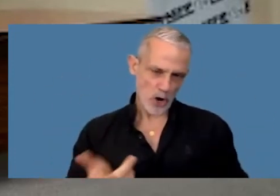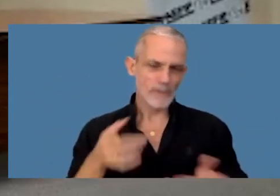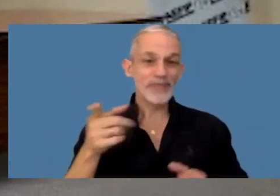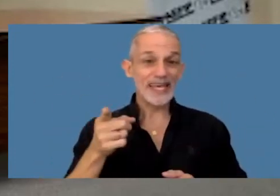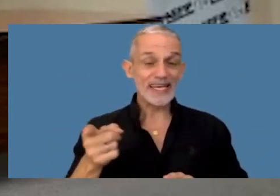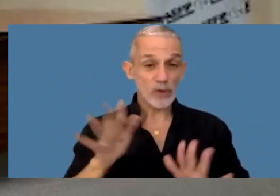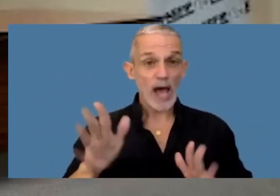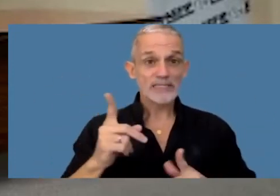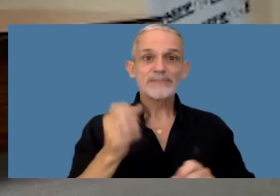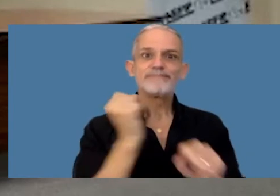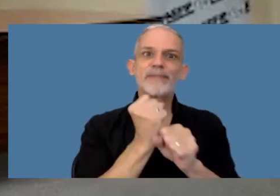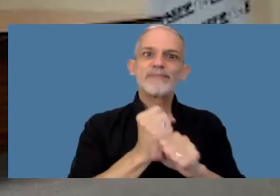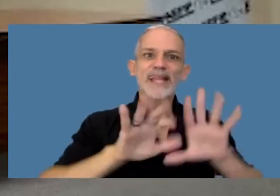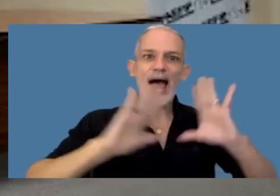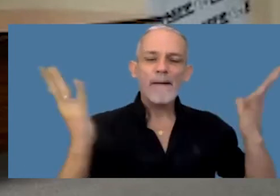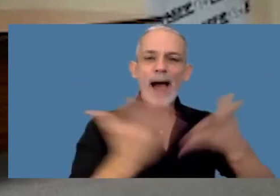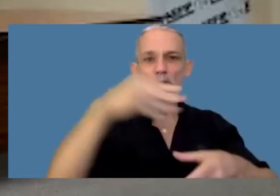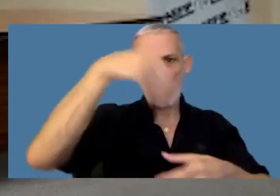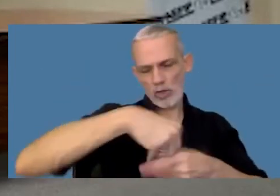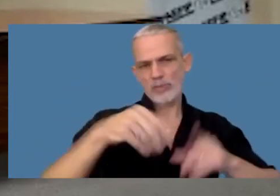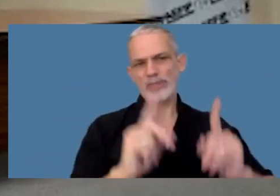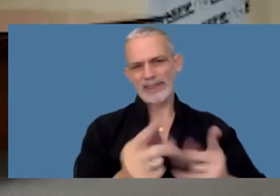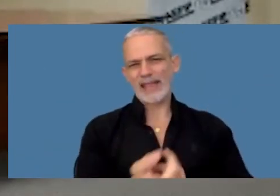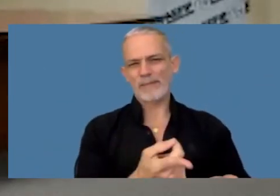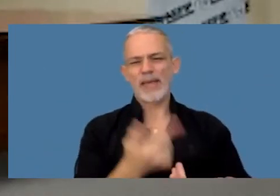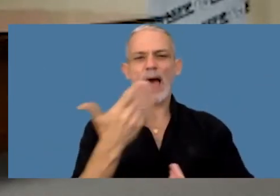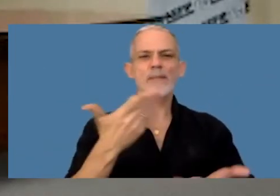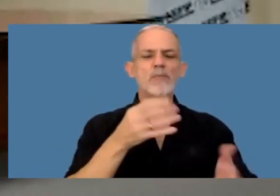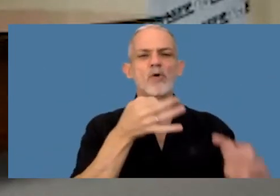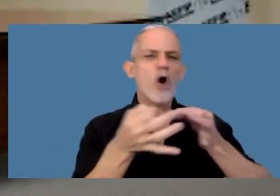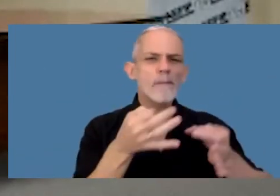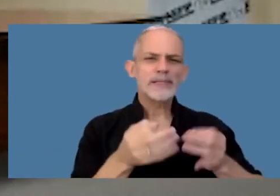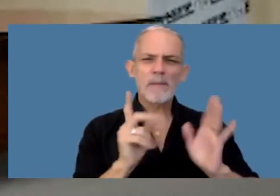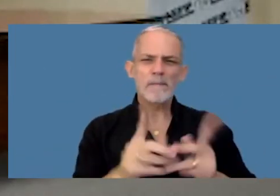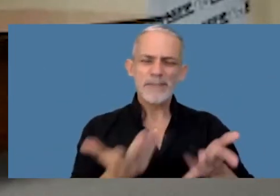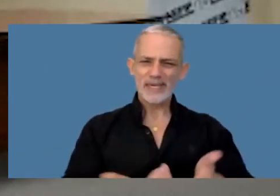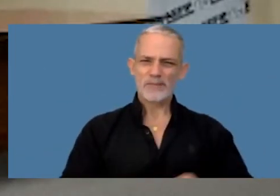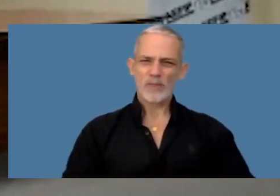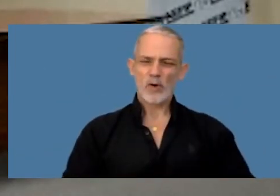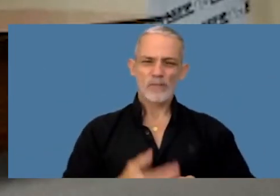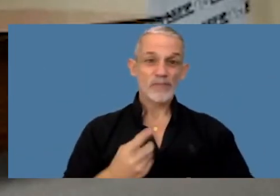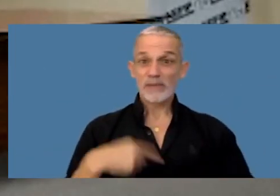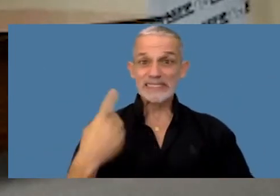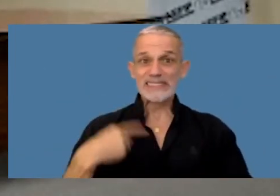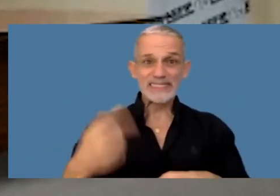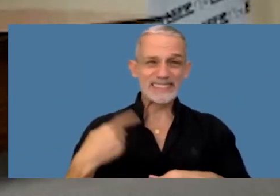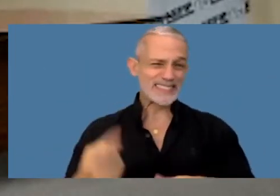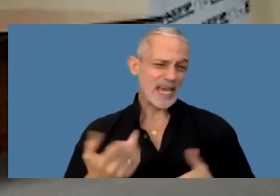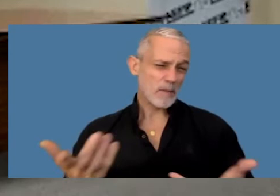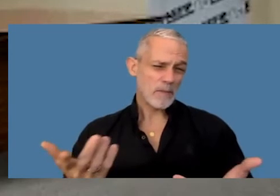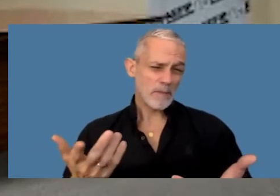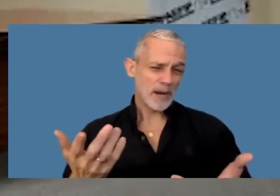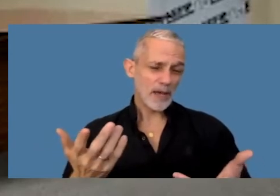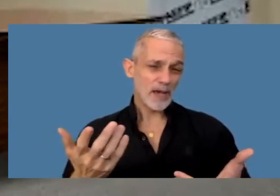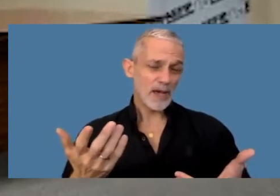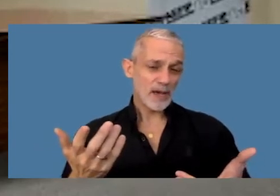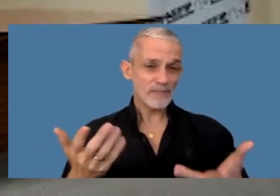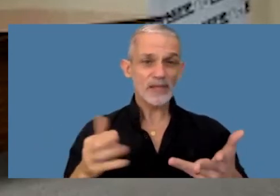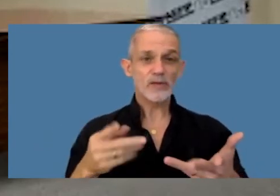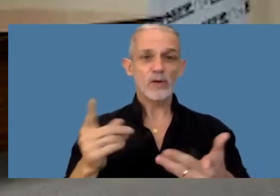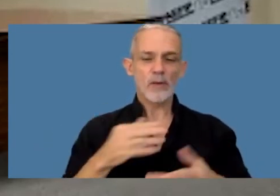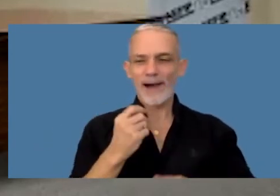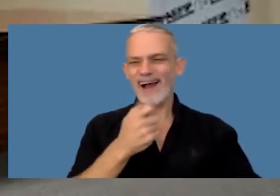ámbito laboral también hay que hablarlo y conversarlo. Porque pasa frecuentemente y siempre se homologa con una